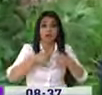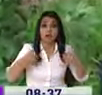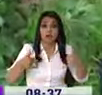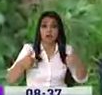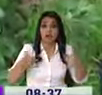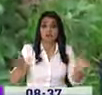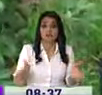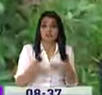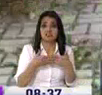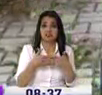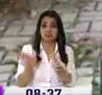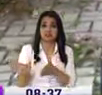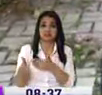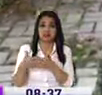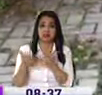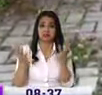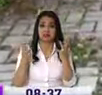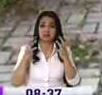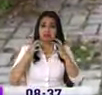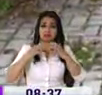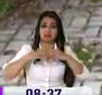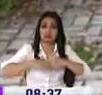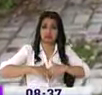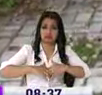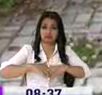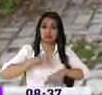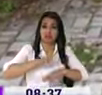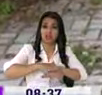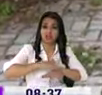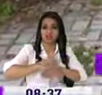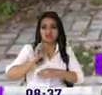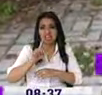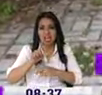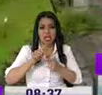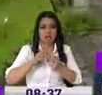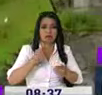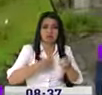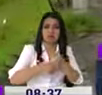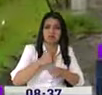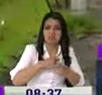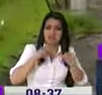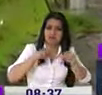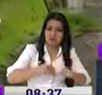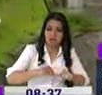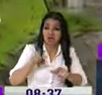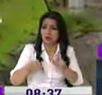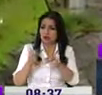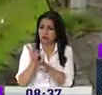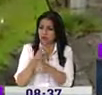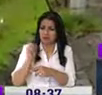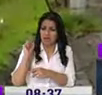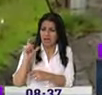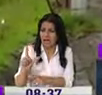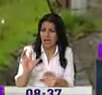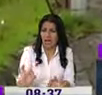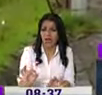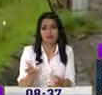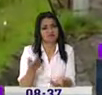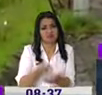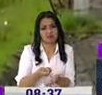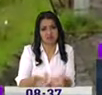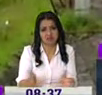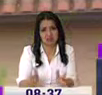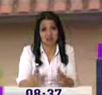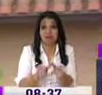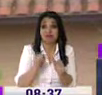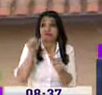cerrando sus puertas, los factores varios. Mientras los usuarios aseguraban que los costos de los productos eran excesivos, la distancia y las